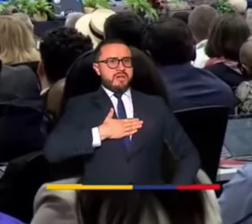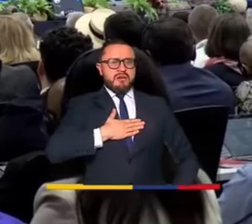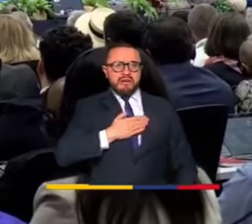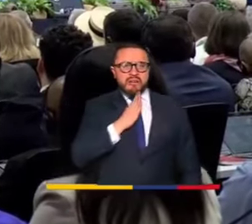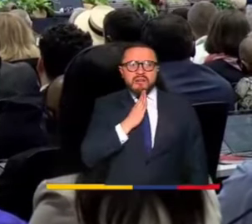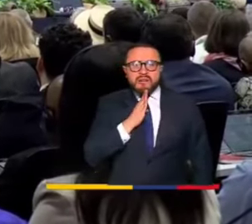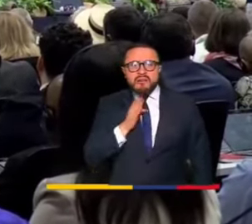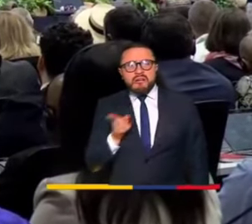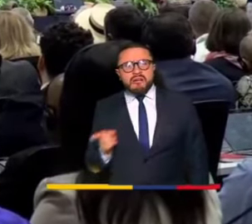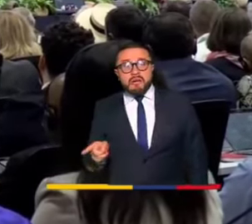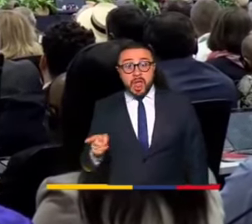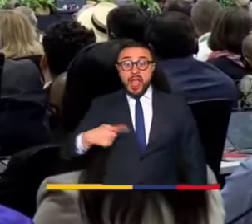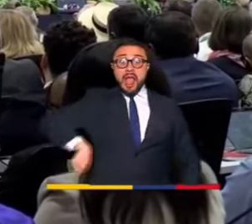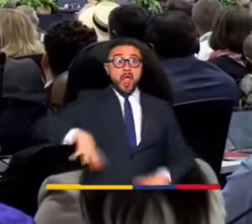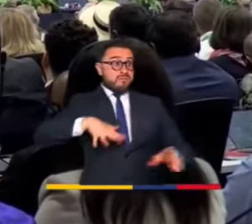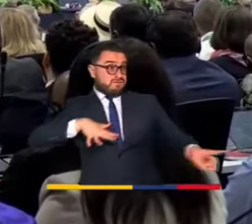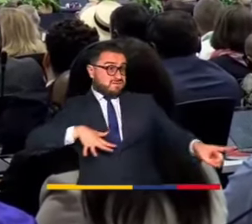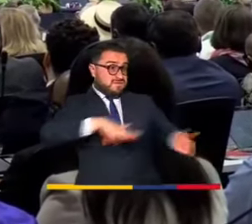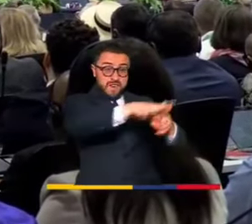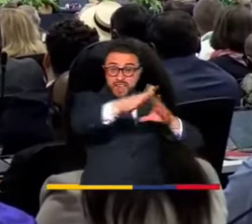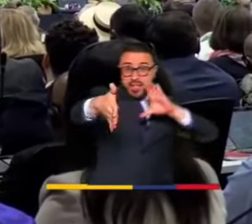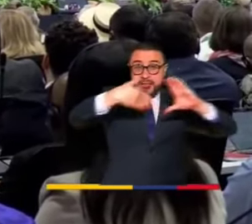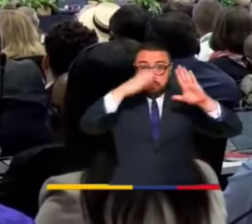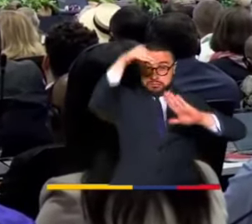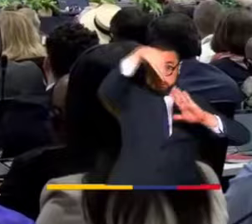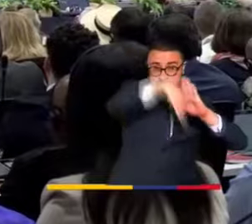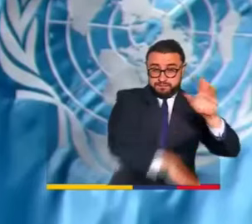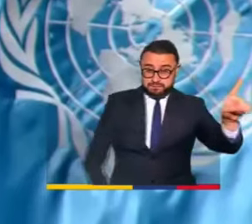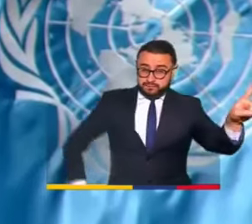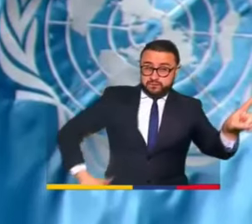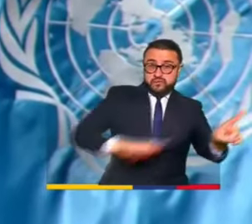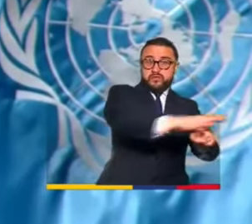colapso climático son los mismos.